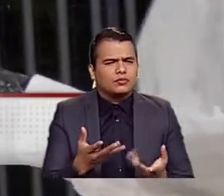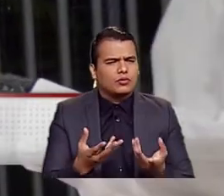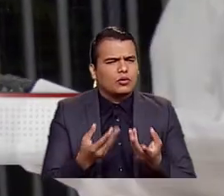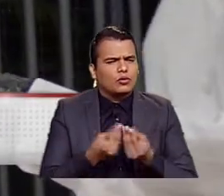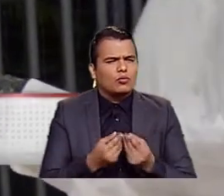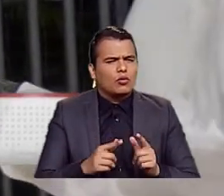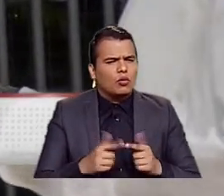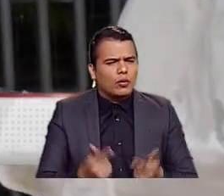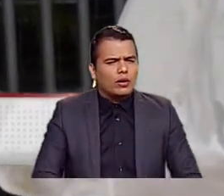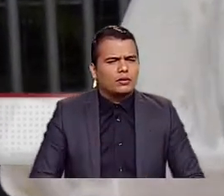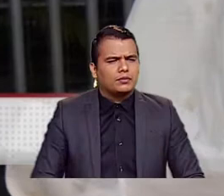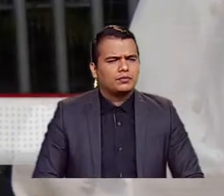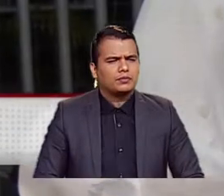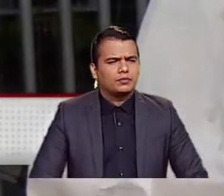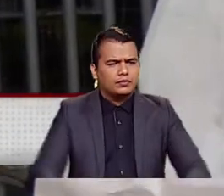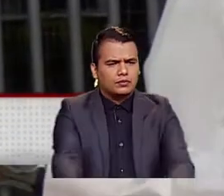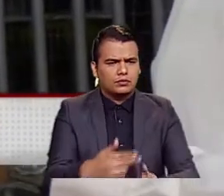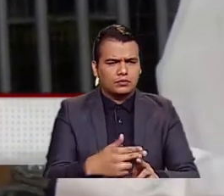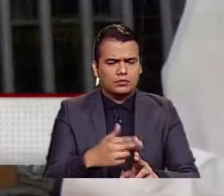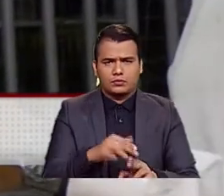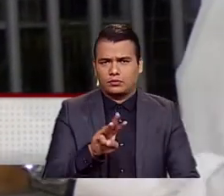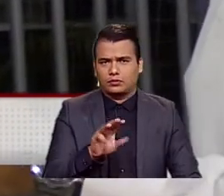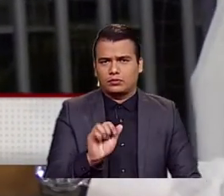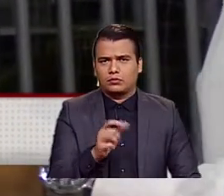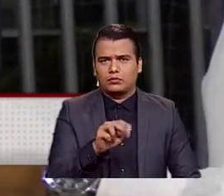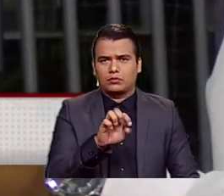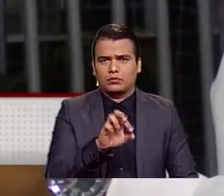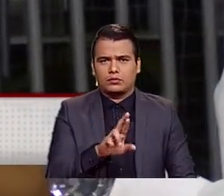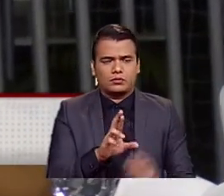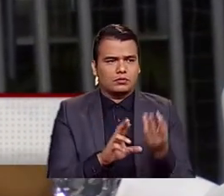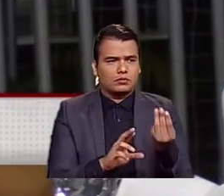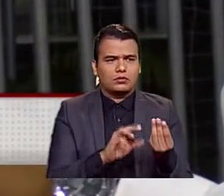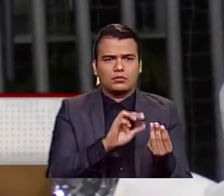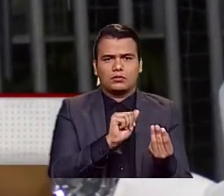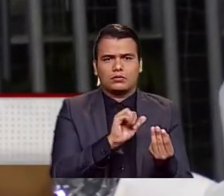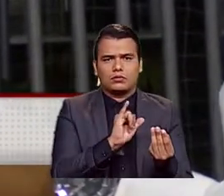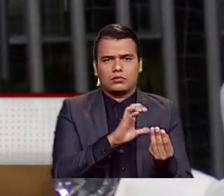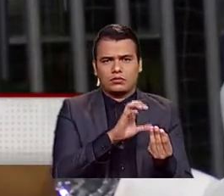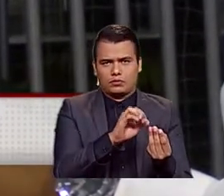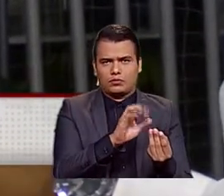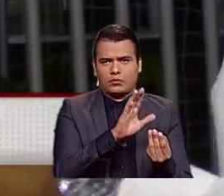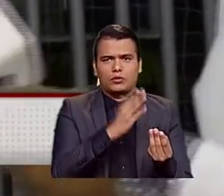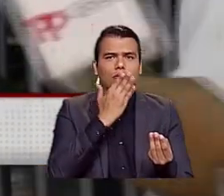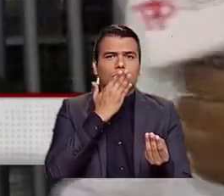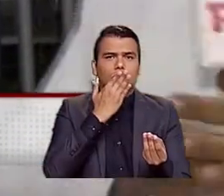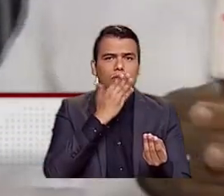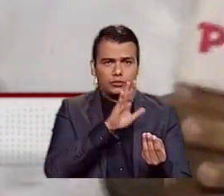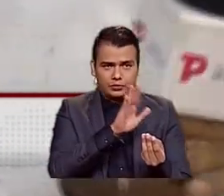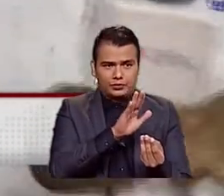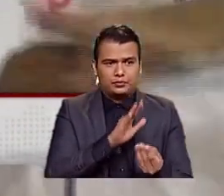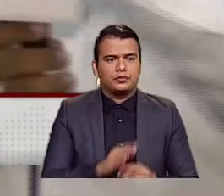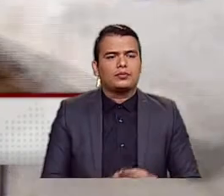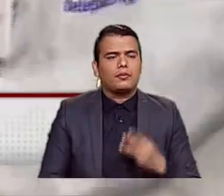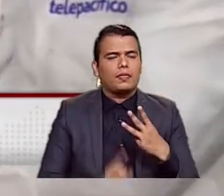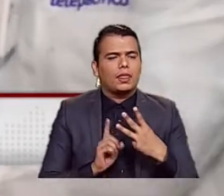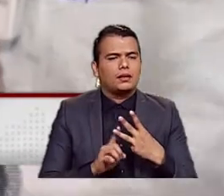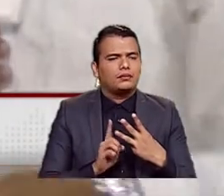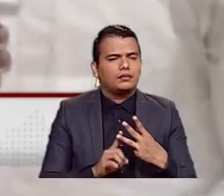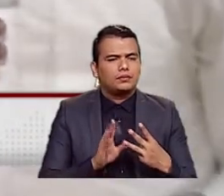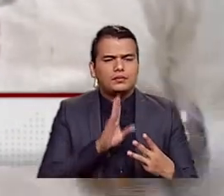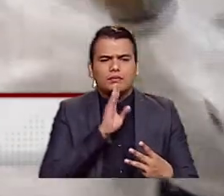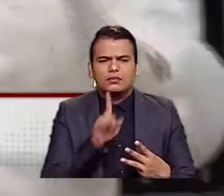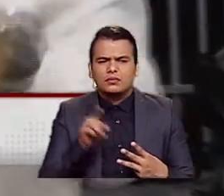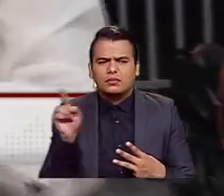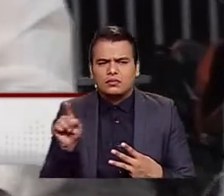Palacios, candidato a la alcaldía de Quibdó por el partido AICO, Autoridades Indígenas de Colombia. Y finalmente, en mi otro